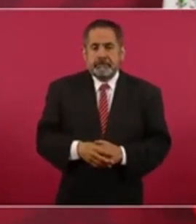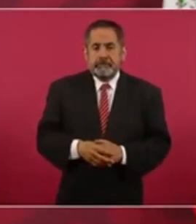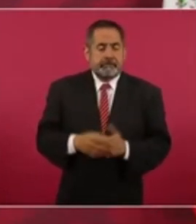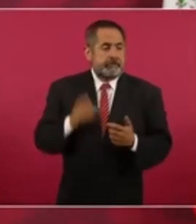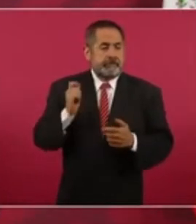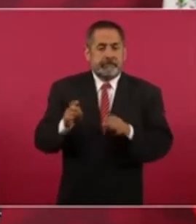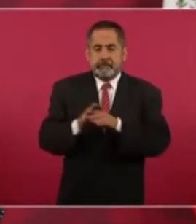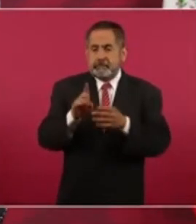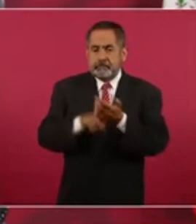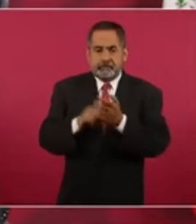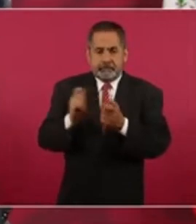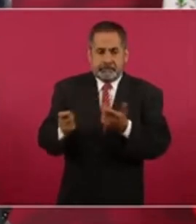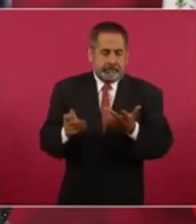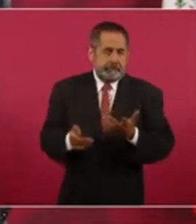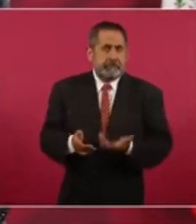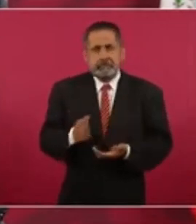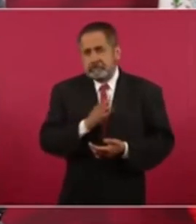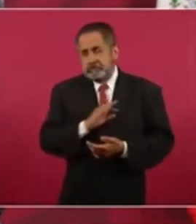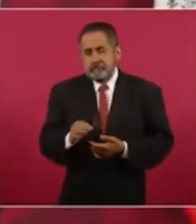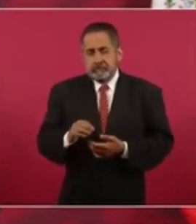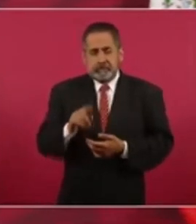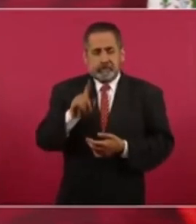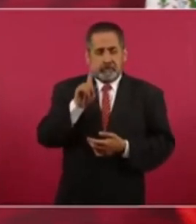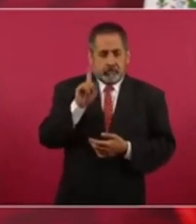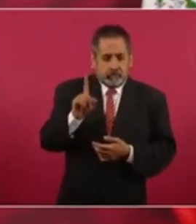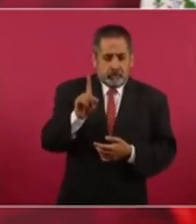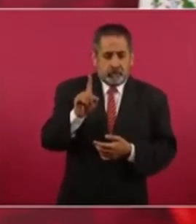Estamos hablando de